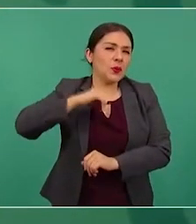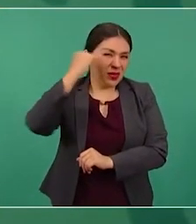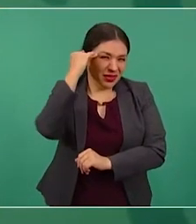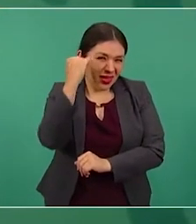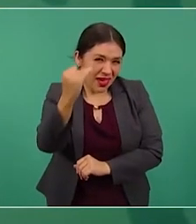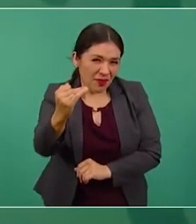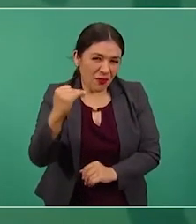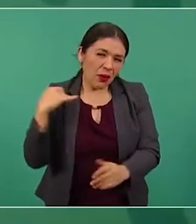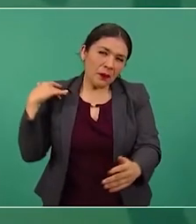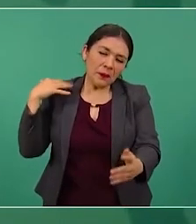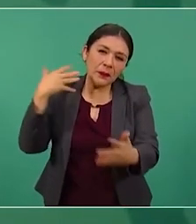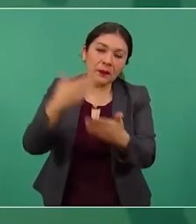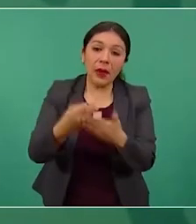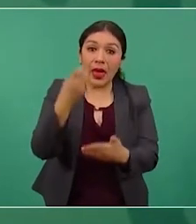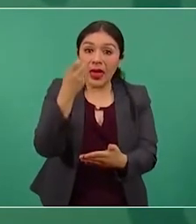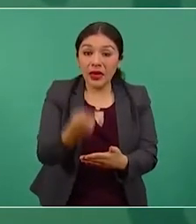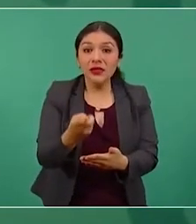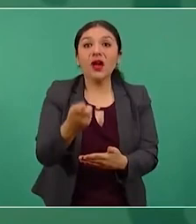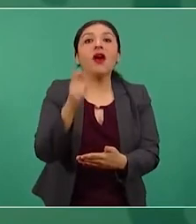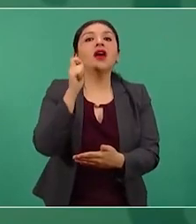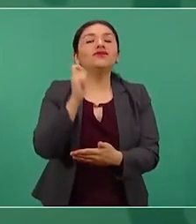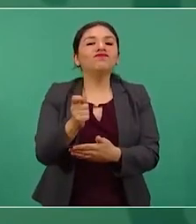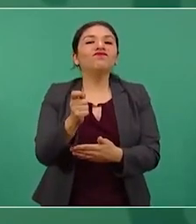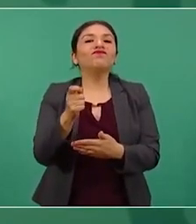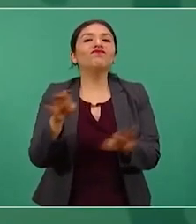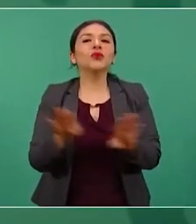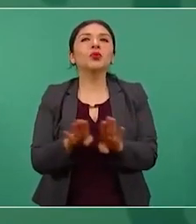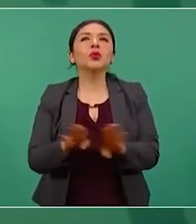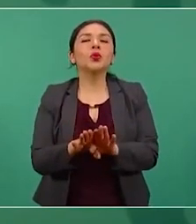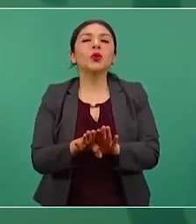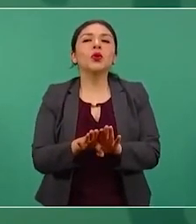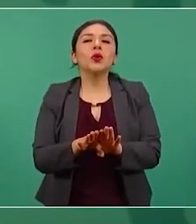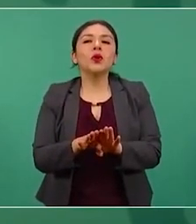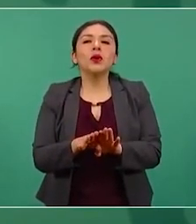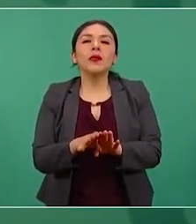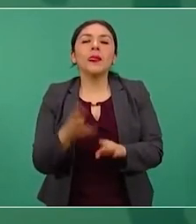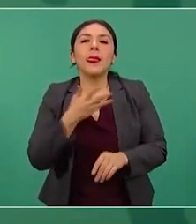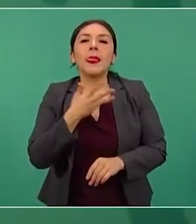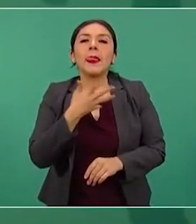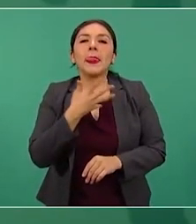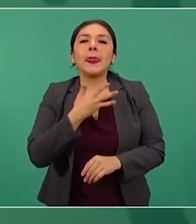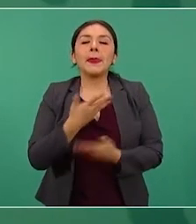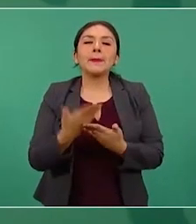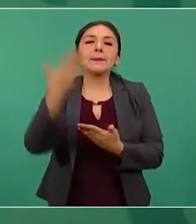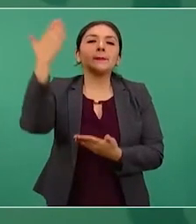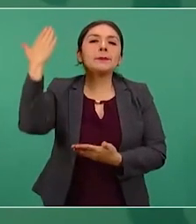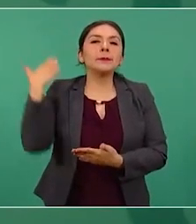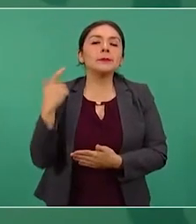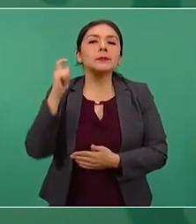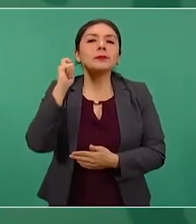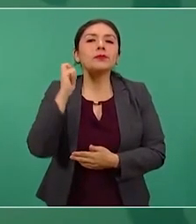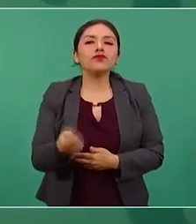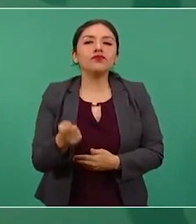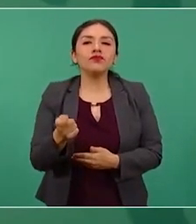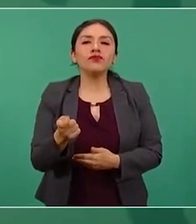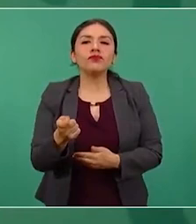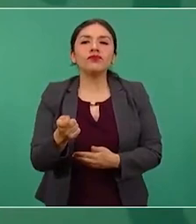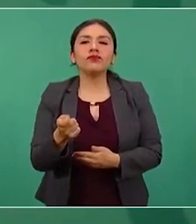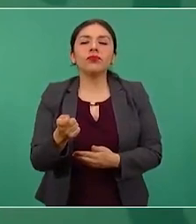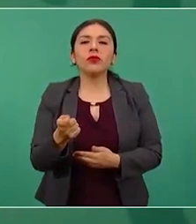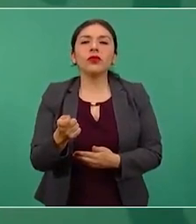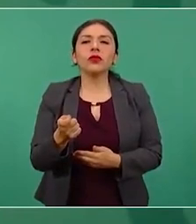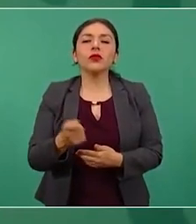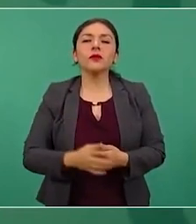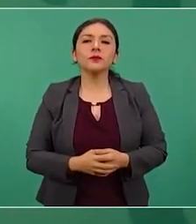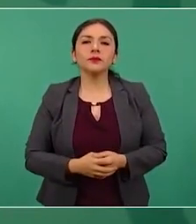se